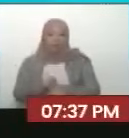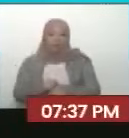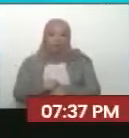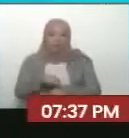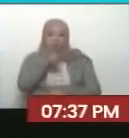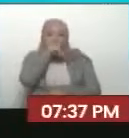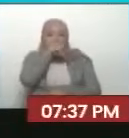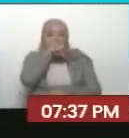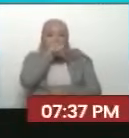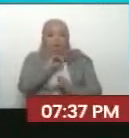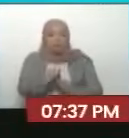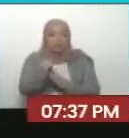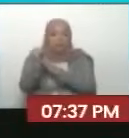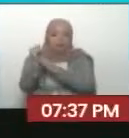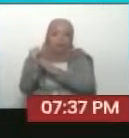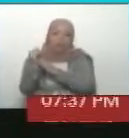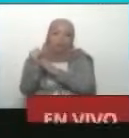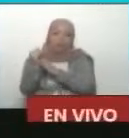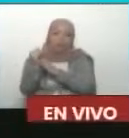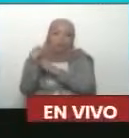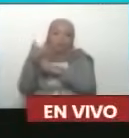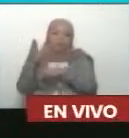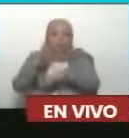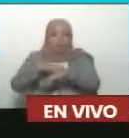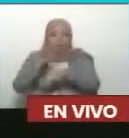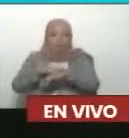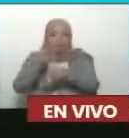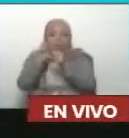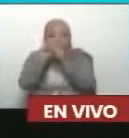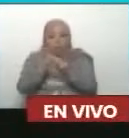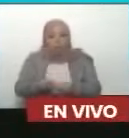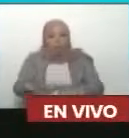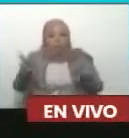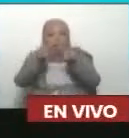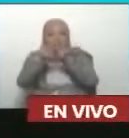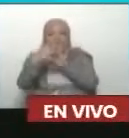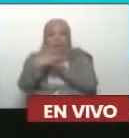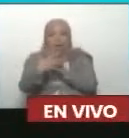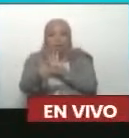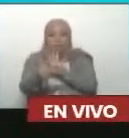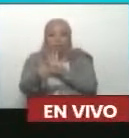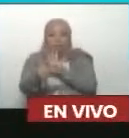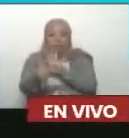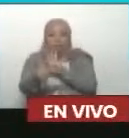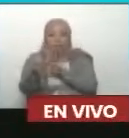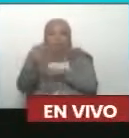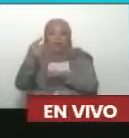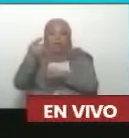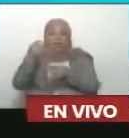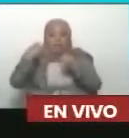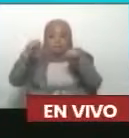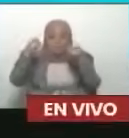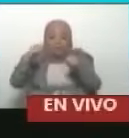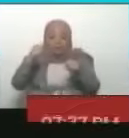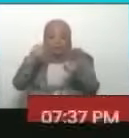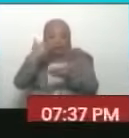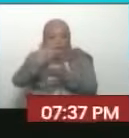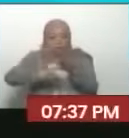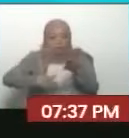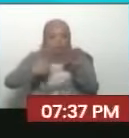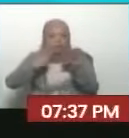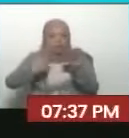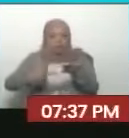Hablo de un liderazgo que combine los valores, el ejemplo, la teoría y la práctica, que